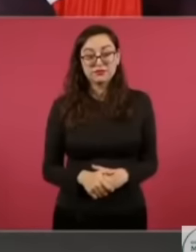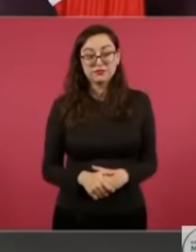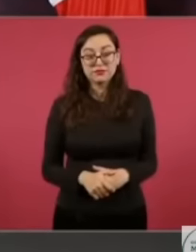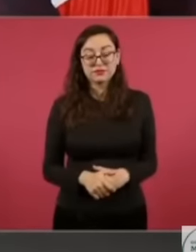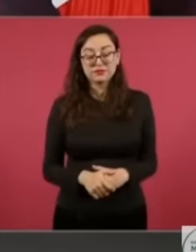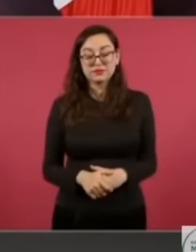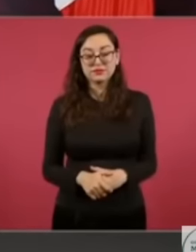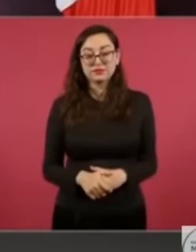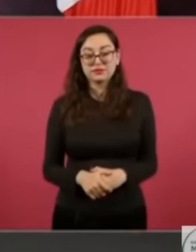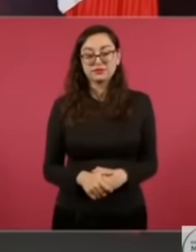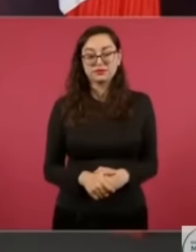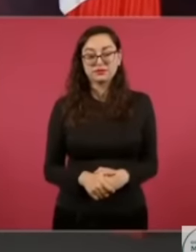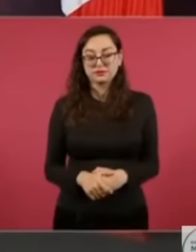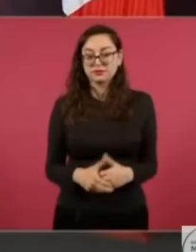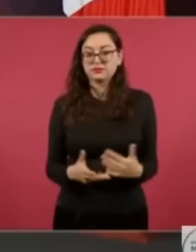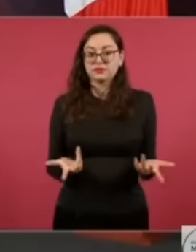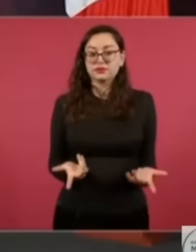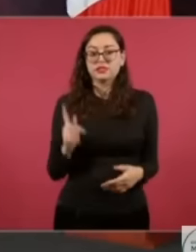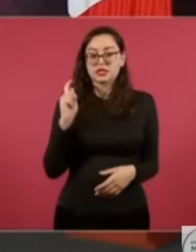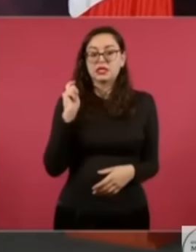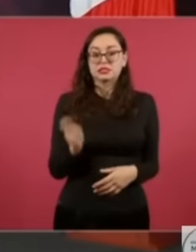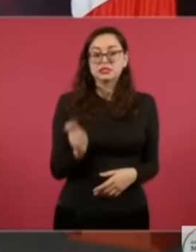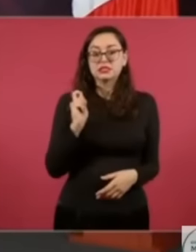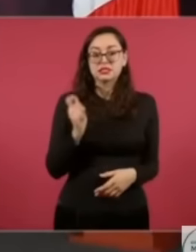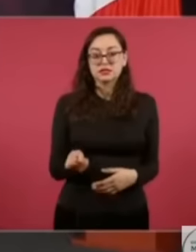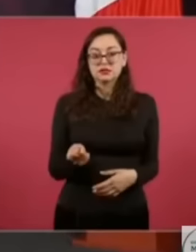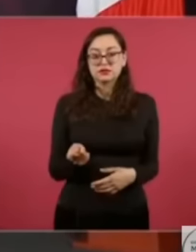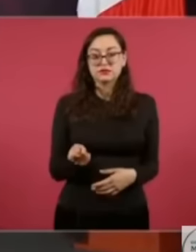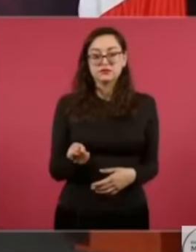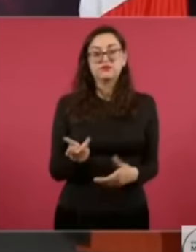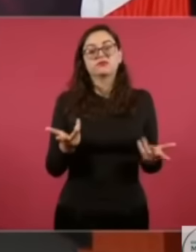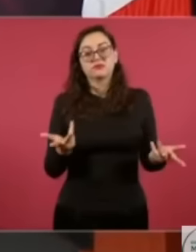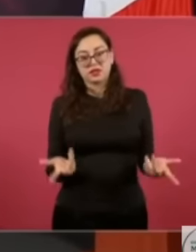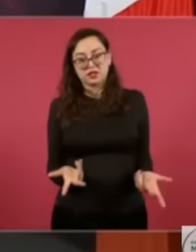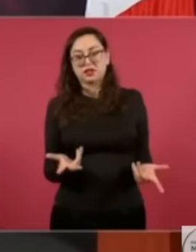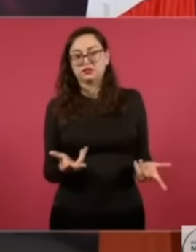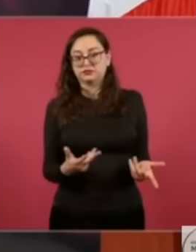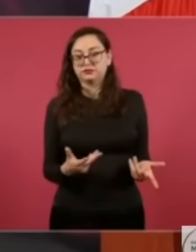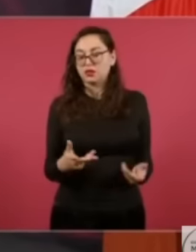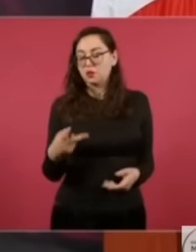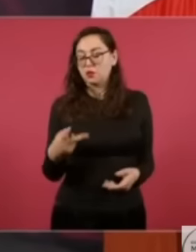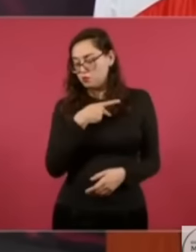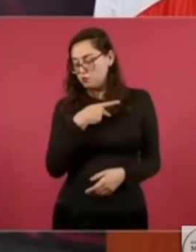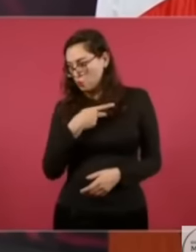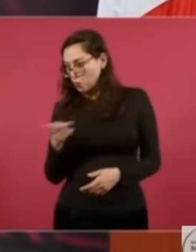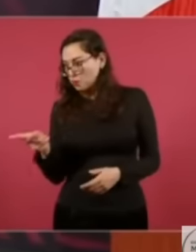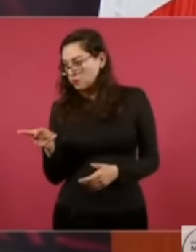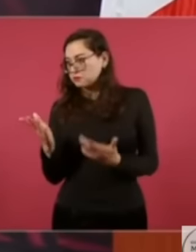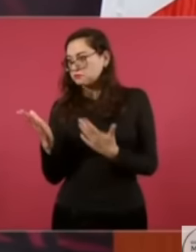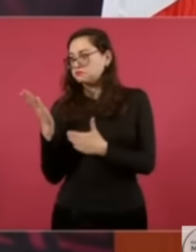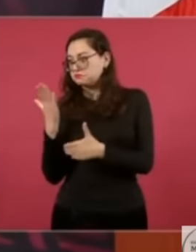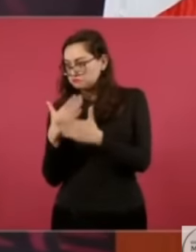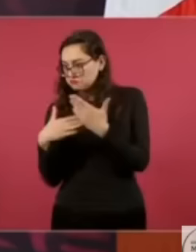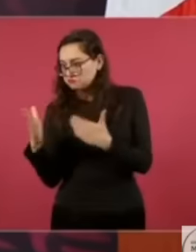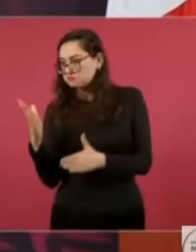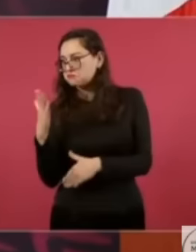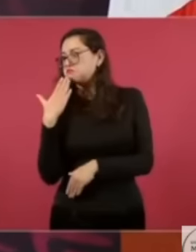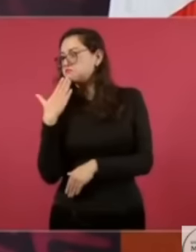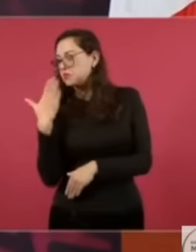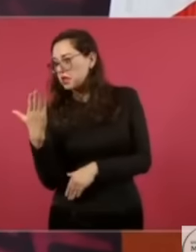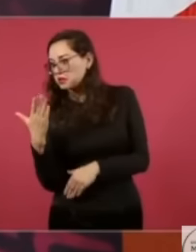Le ha ido bien a los mexicanos pobres, a los